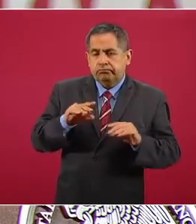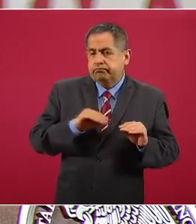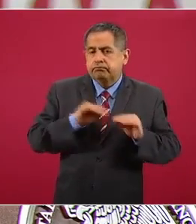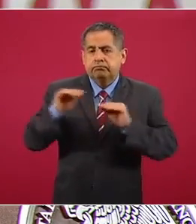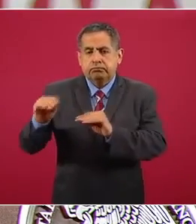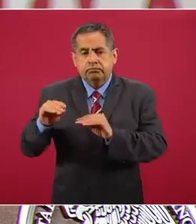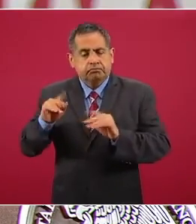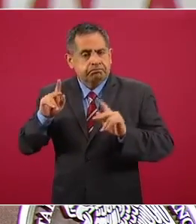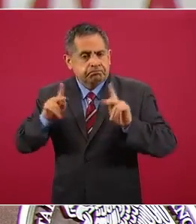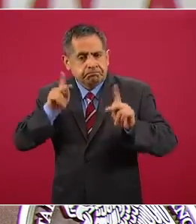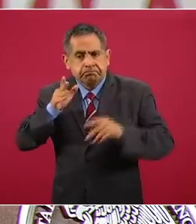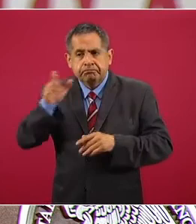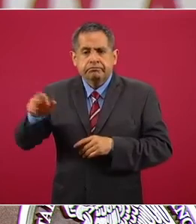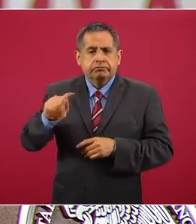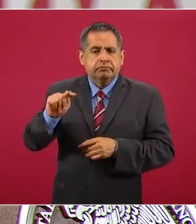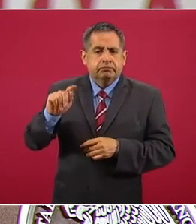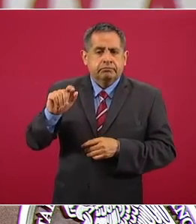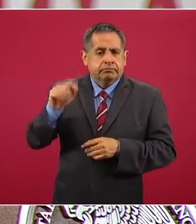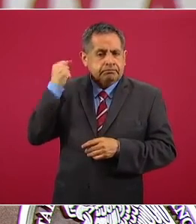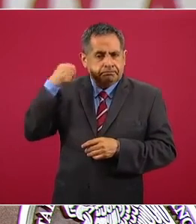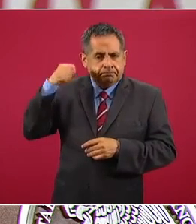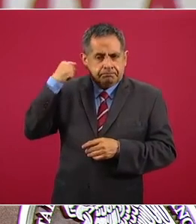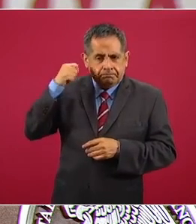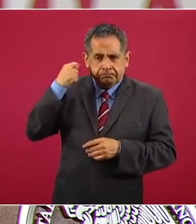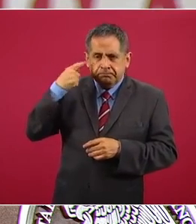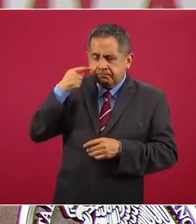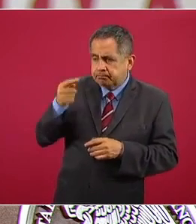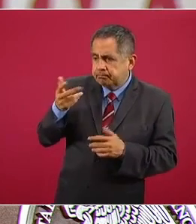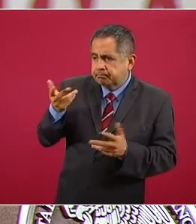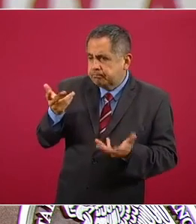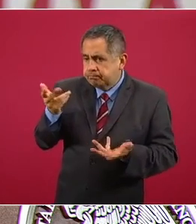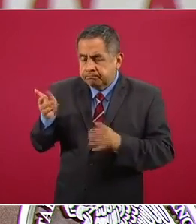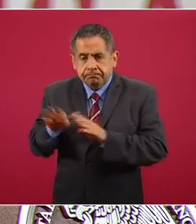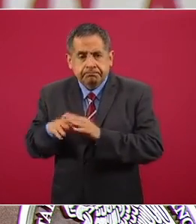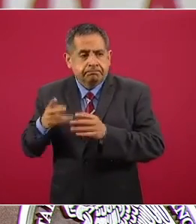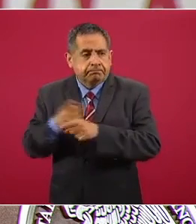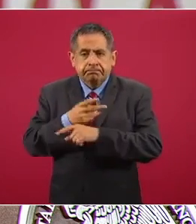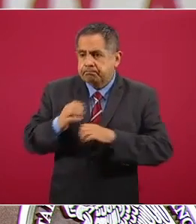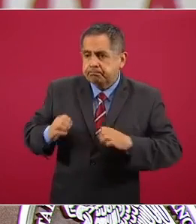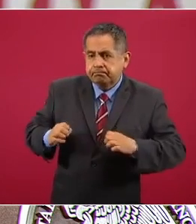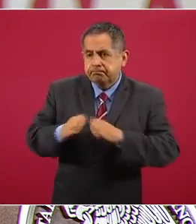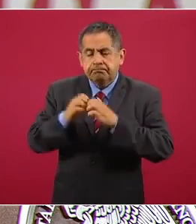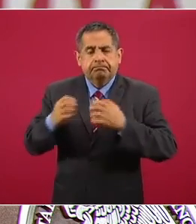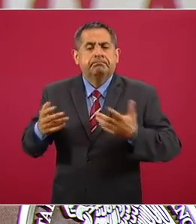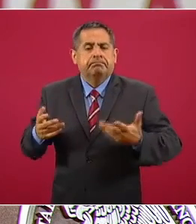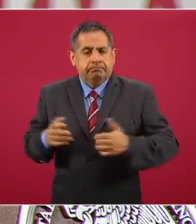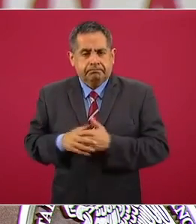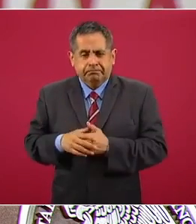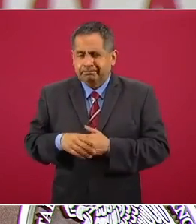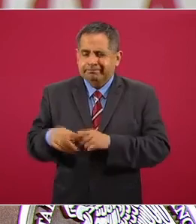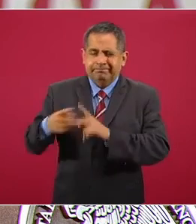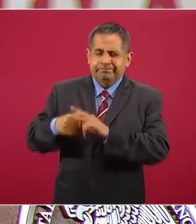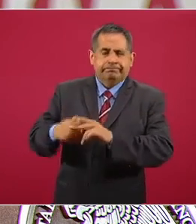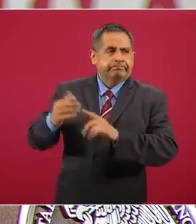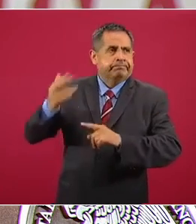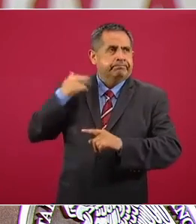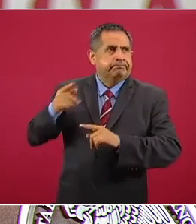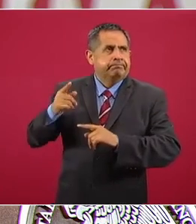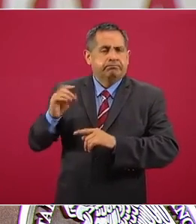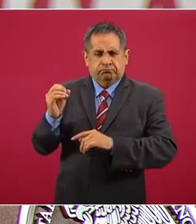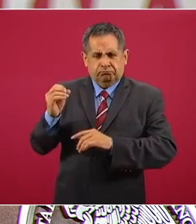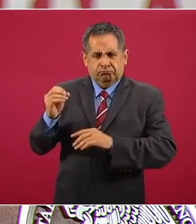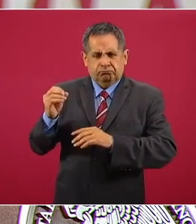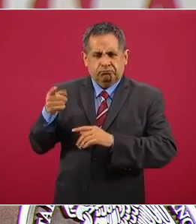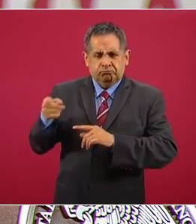trasladáramos a Tabasco para atender la emergencia. En este primer evento, que fueron a principios del mes de